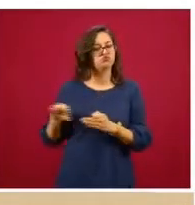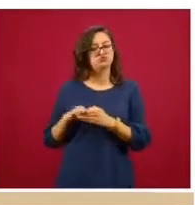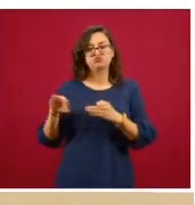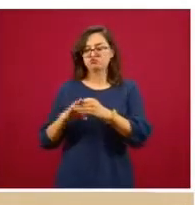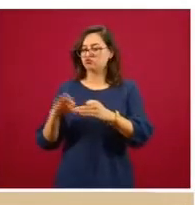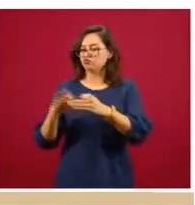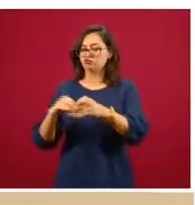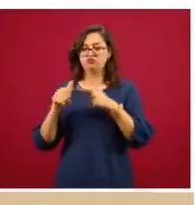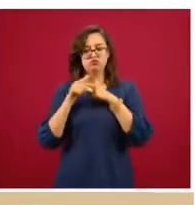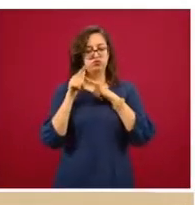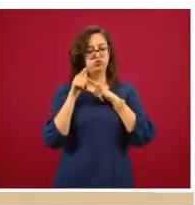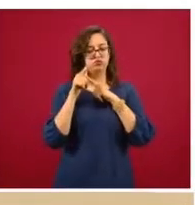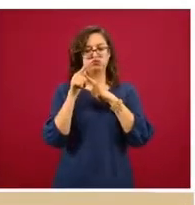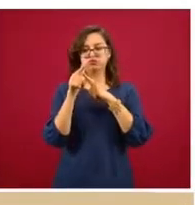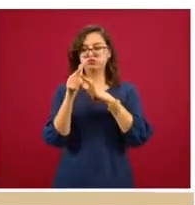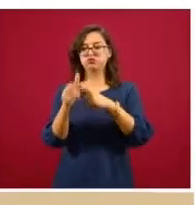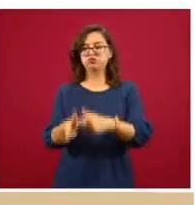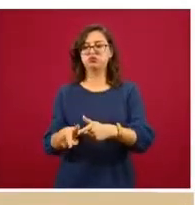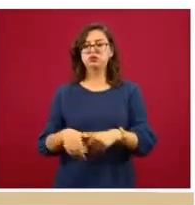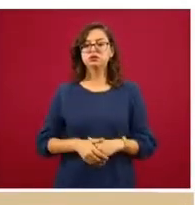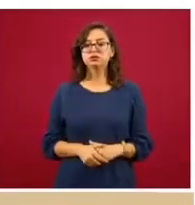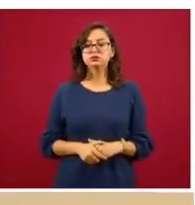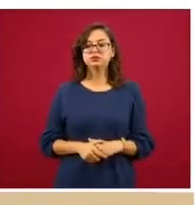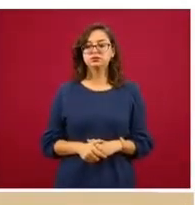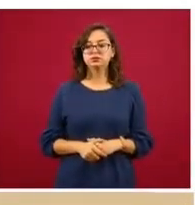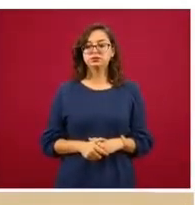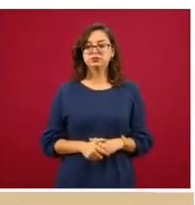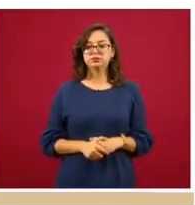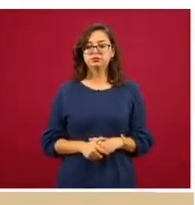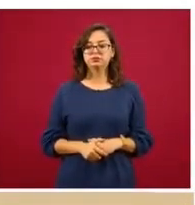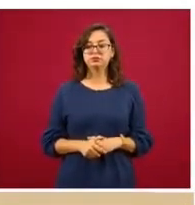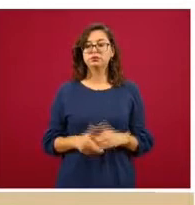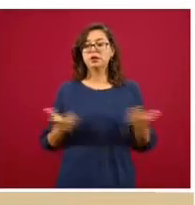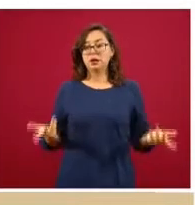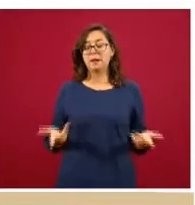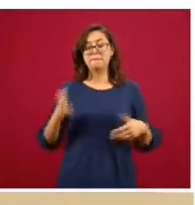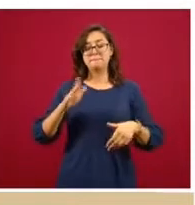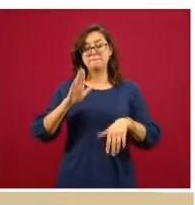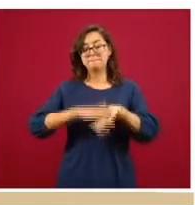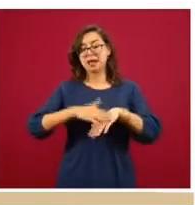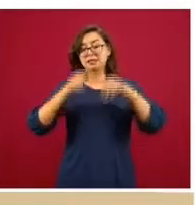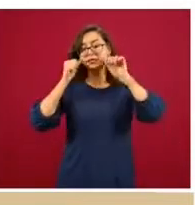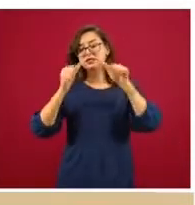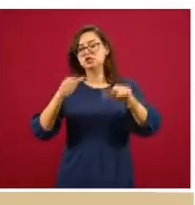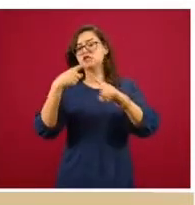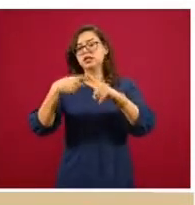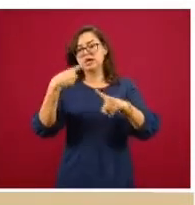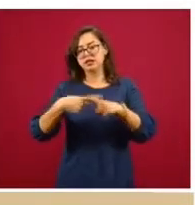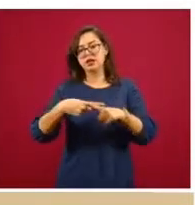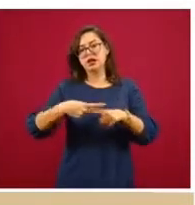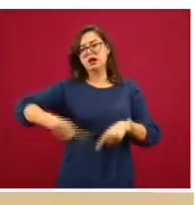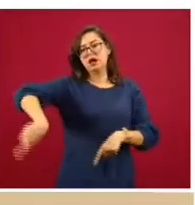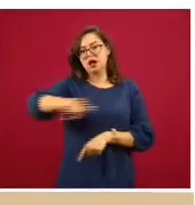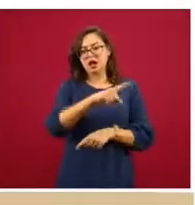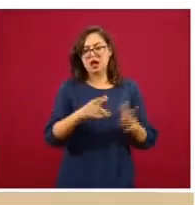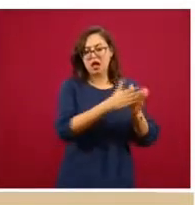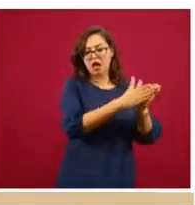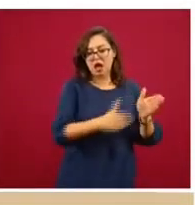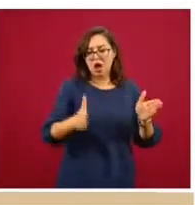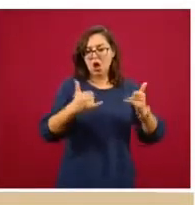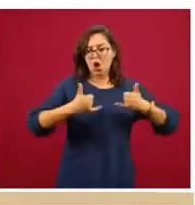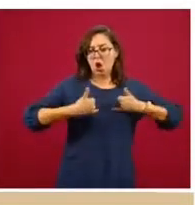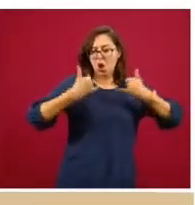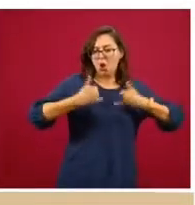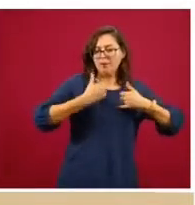atendiendo a más personas jóvenes y adolescentes. La atención prioritaria, adolescencias y juventudes. Algo muy